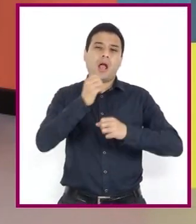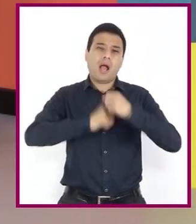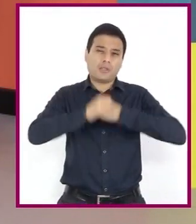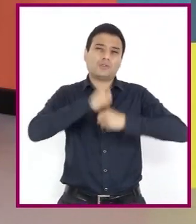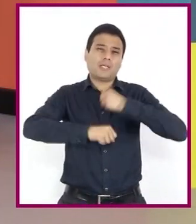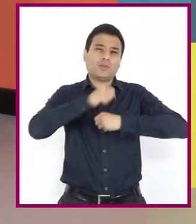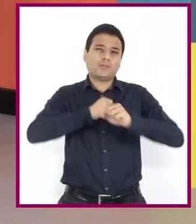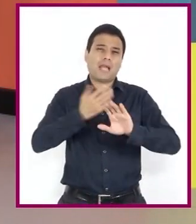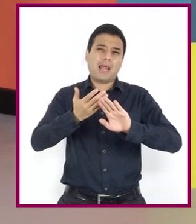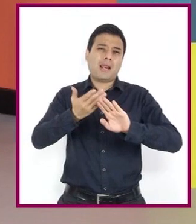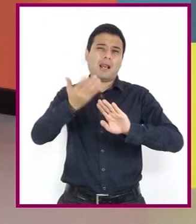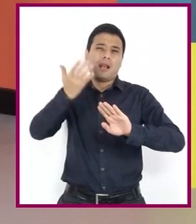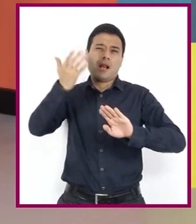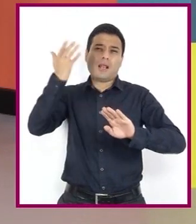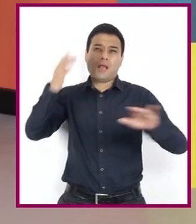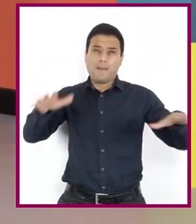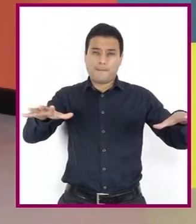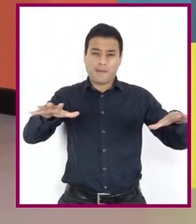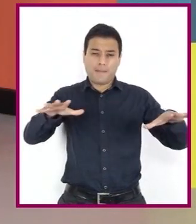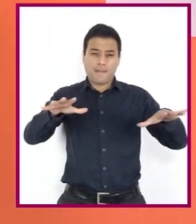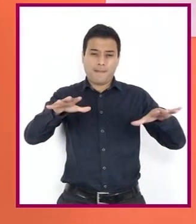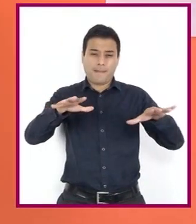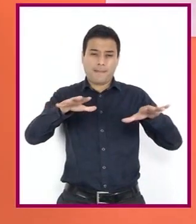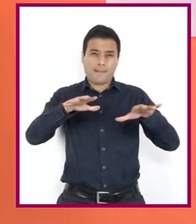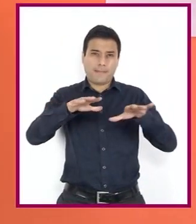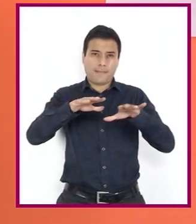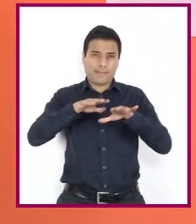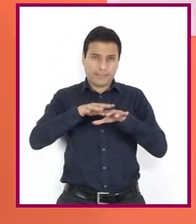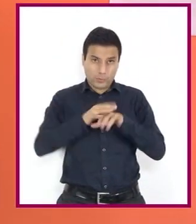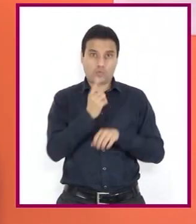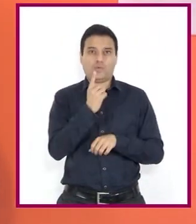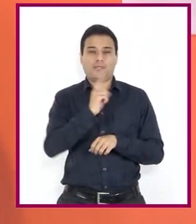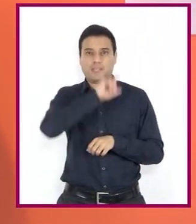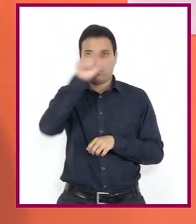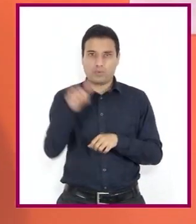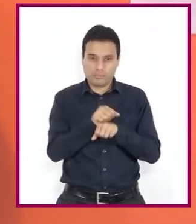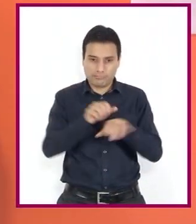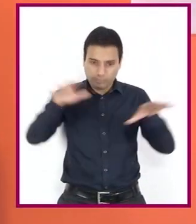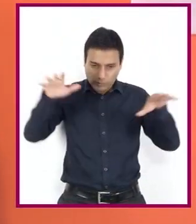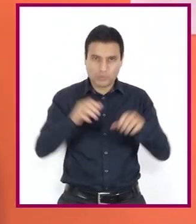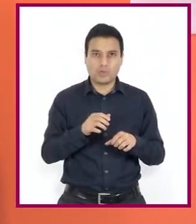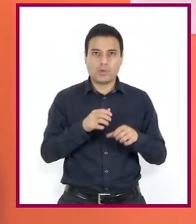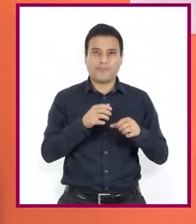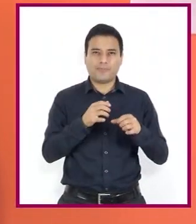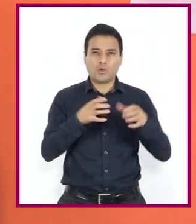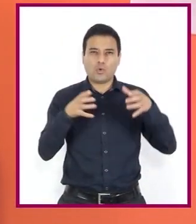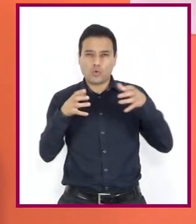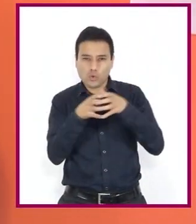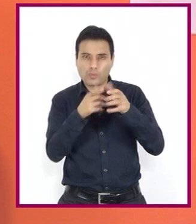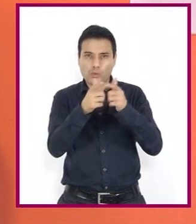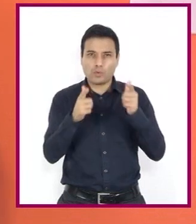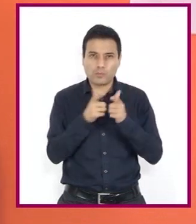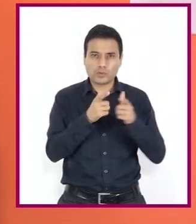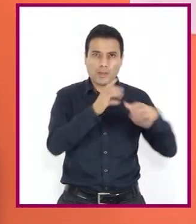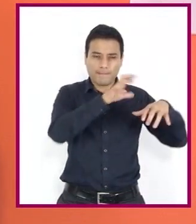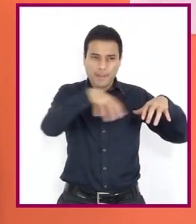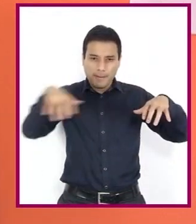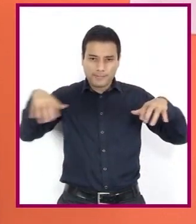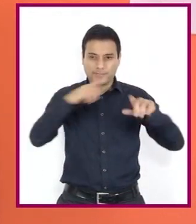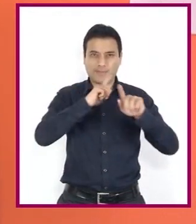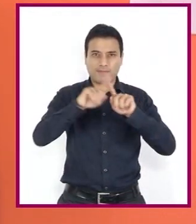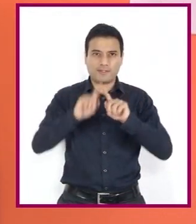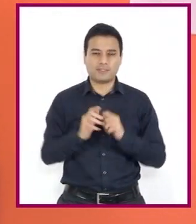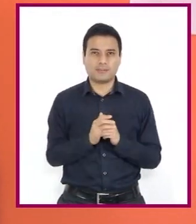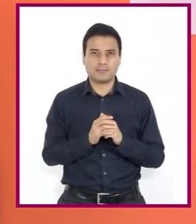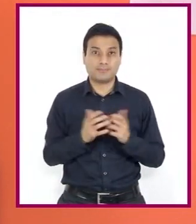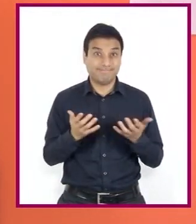se diversificaron en varios grupos. Si vamos más atrás, podemos encontrar un único origen